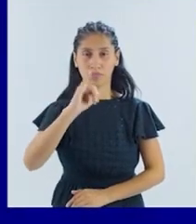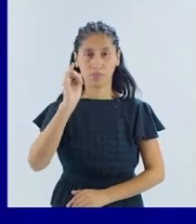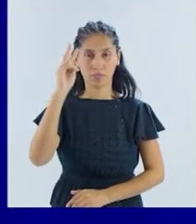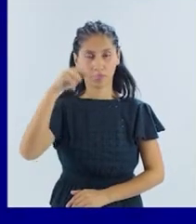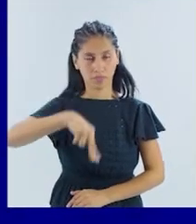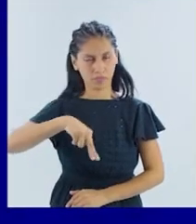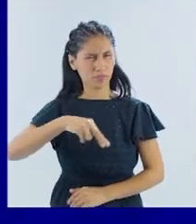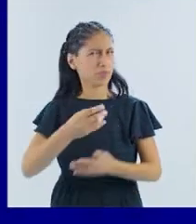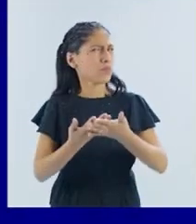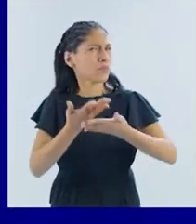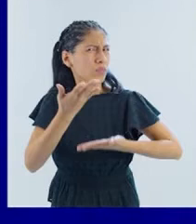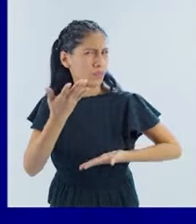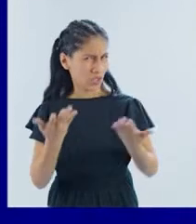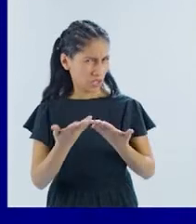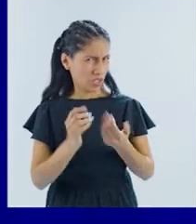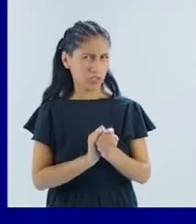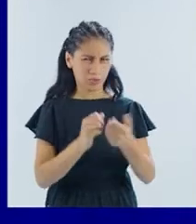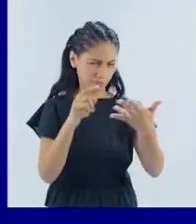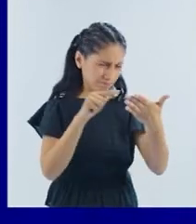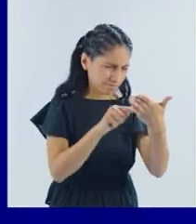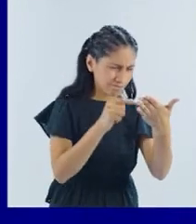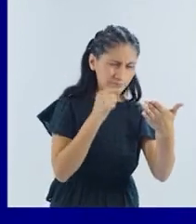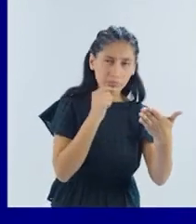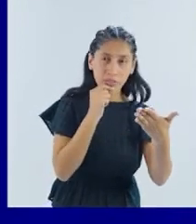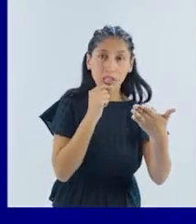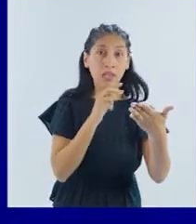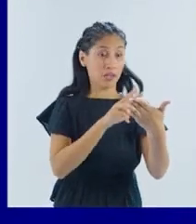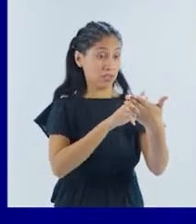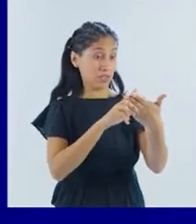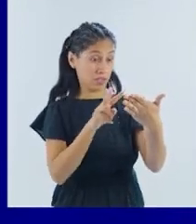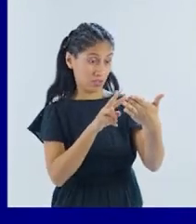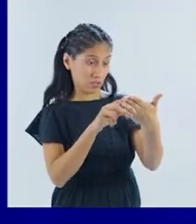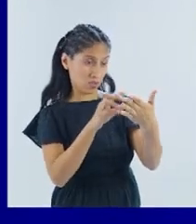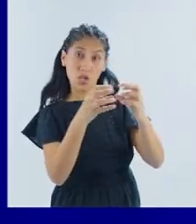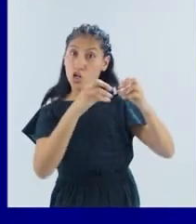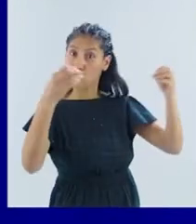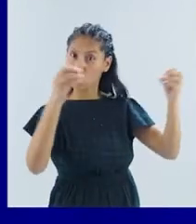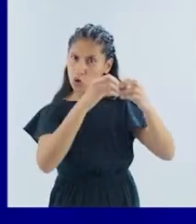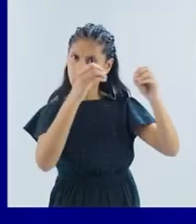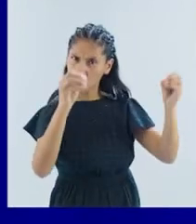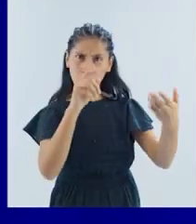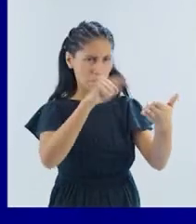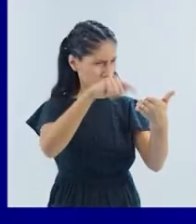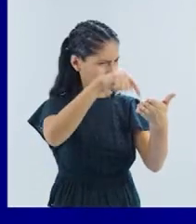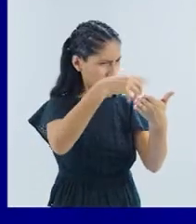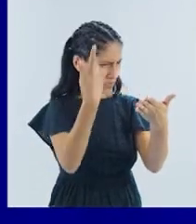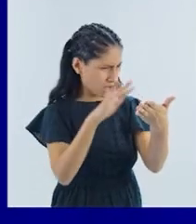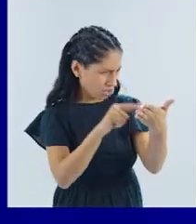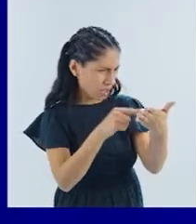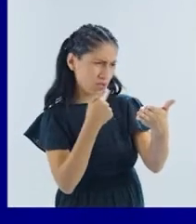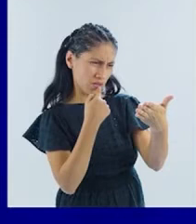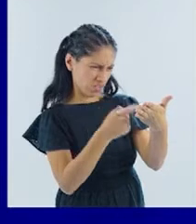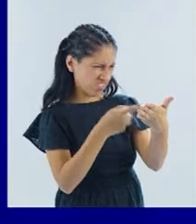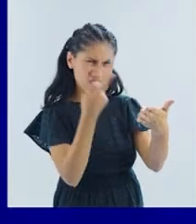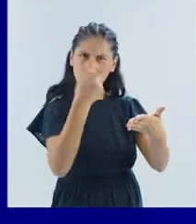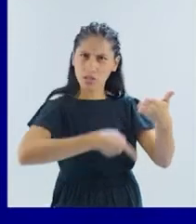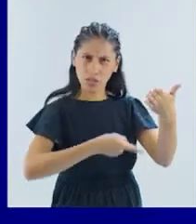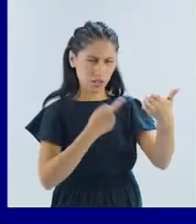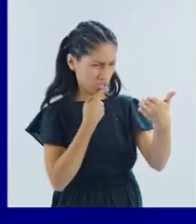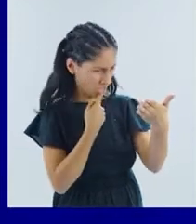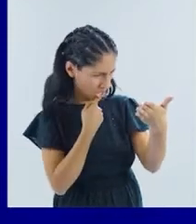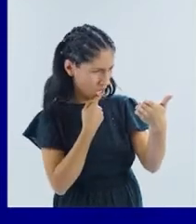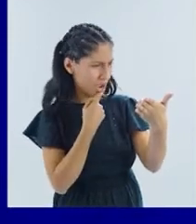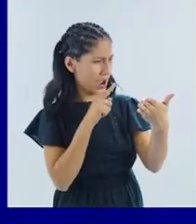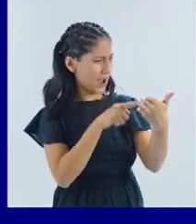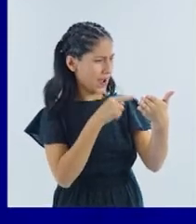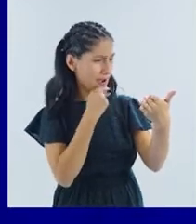la exposición de un conjunto de razones con el propósito de demostrar o justificar un tema. La argumentación es la